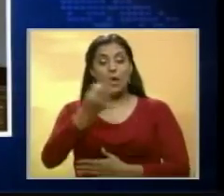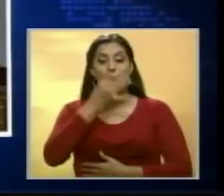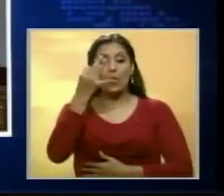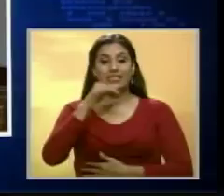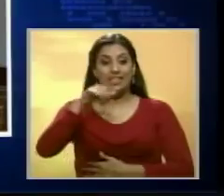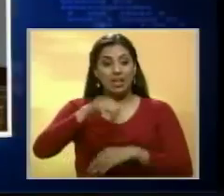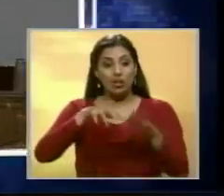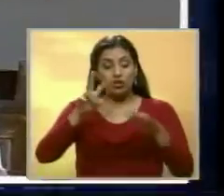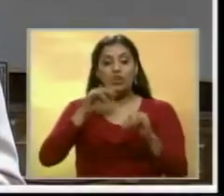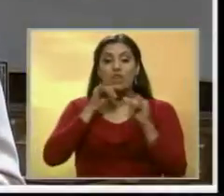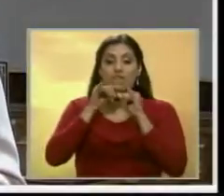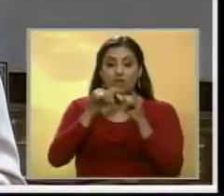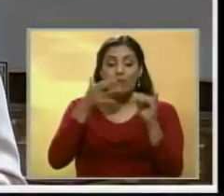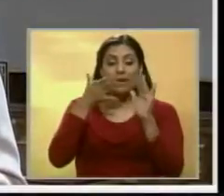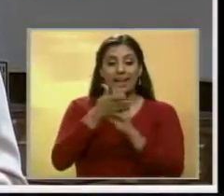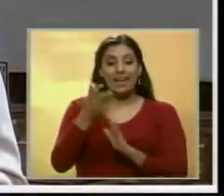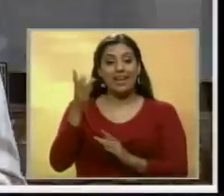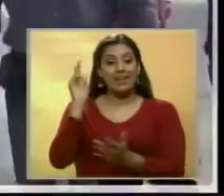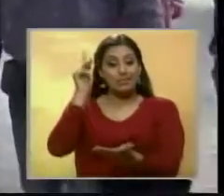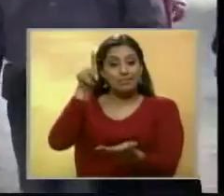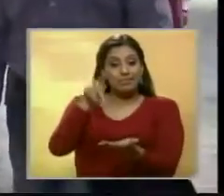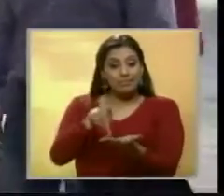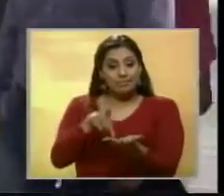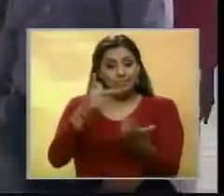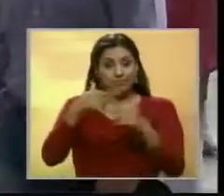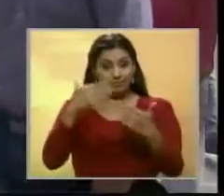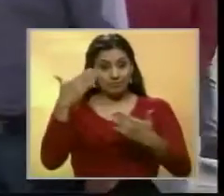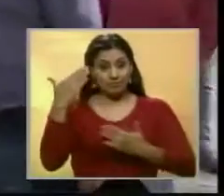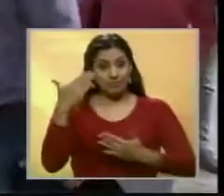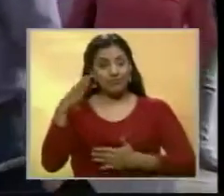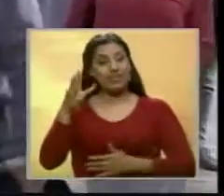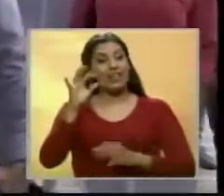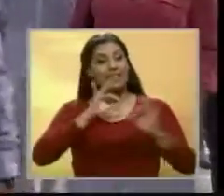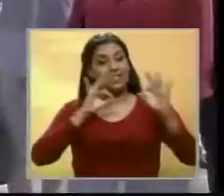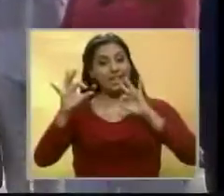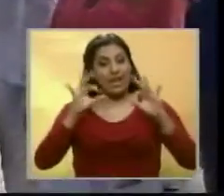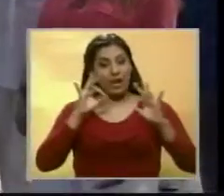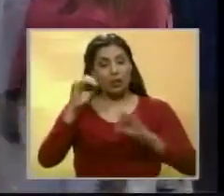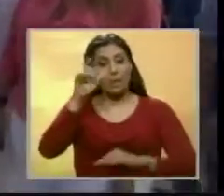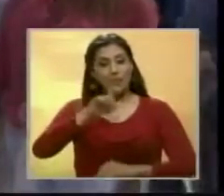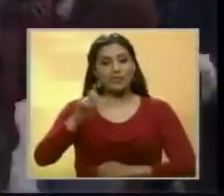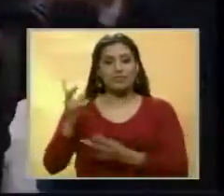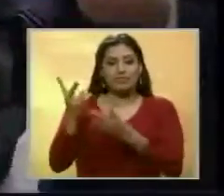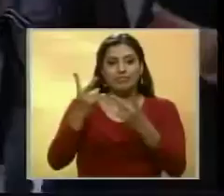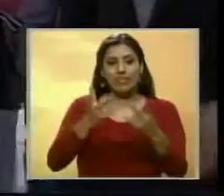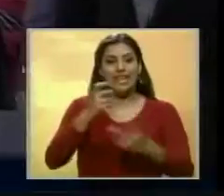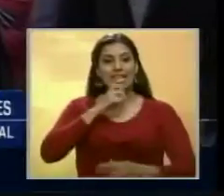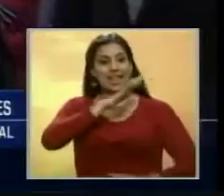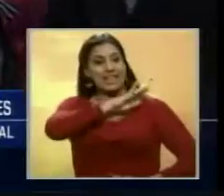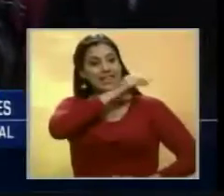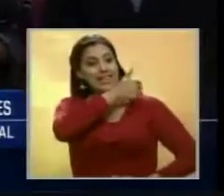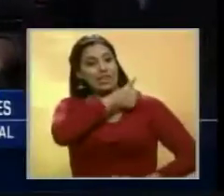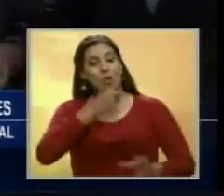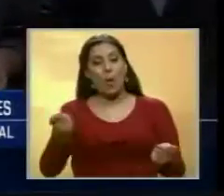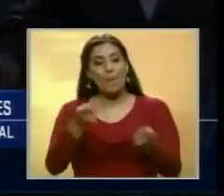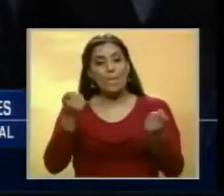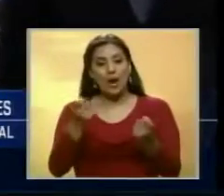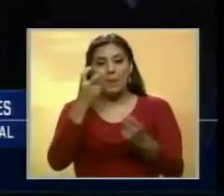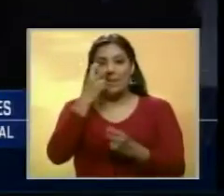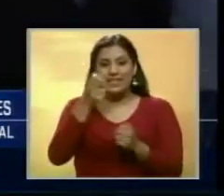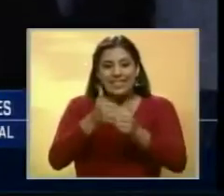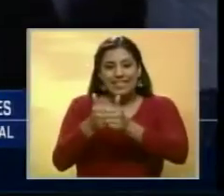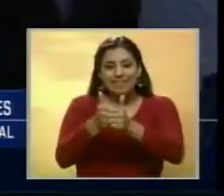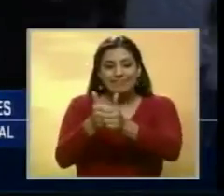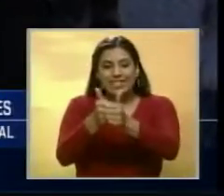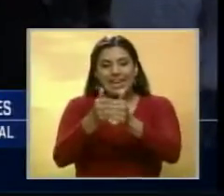tardes. A esta hora les informamos que su llegada al Palacio Federal Legislativo, los artistas fueron recibidos por la directora del programa de visitas